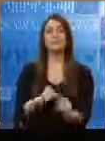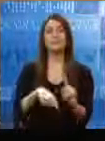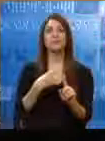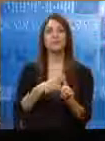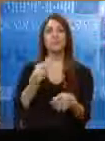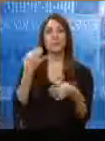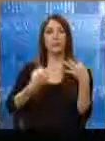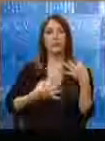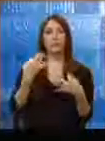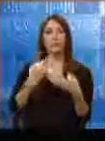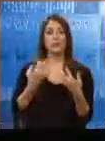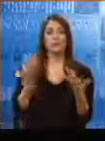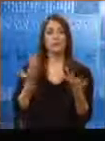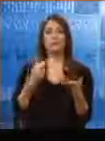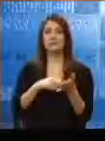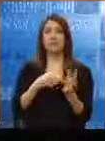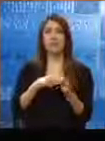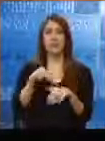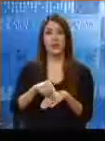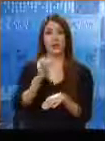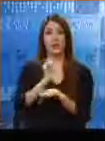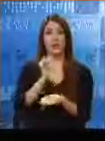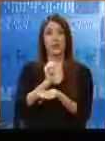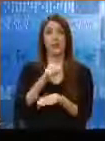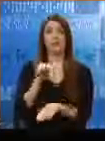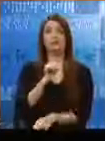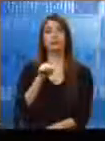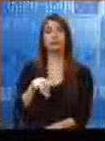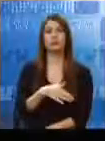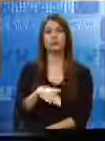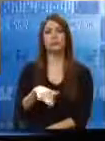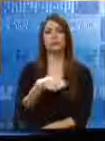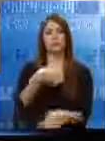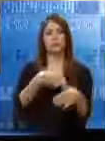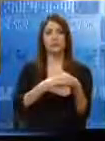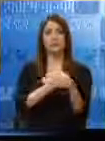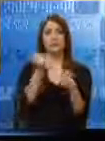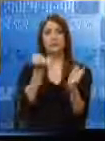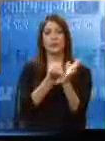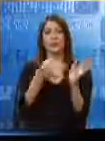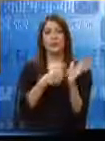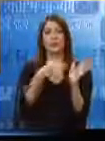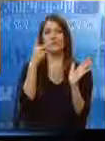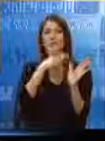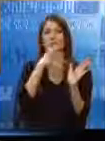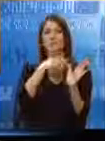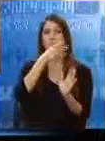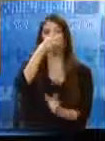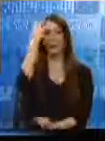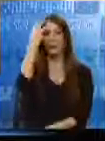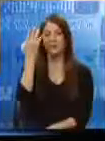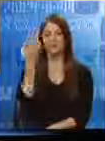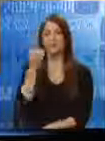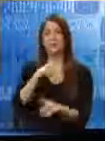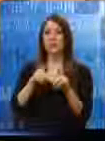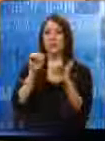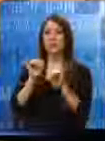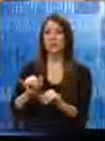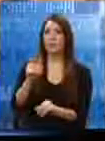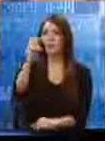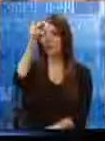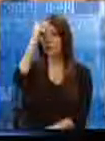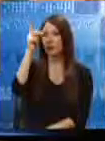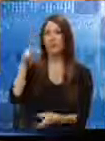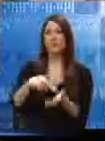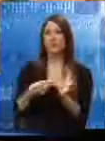la justicia salieron vía terrestre de Ecuador e ingresaron a Perú con un sello falso de migración, por lo que su estancia en el vecino país